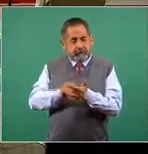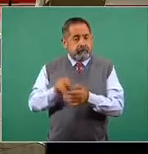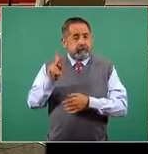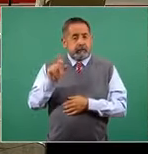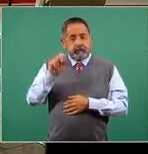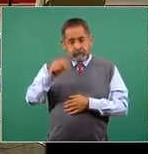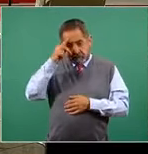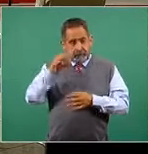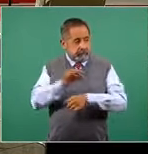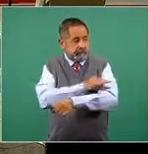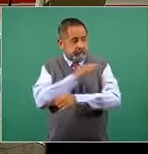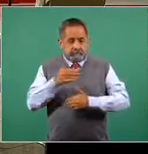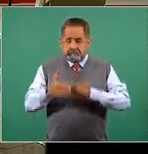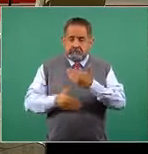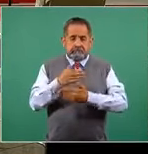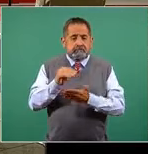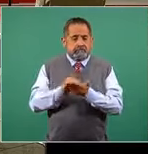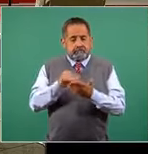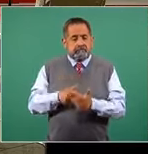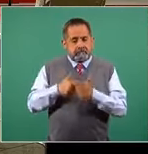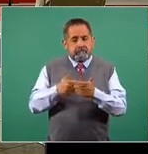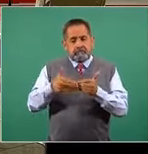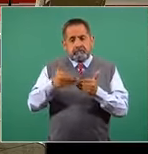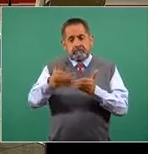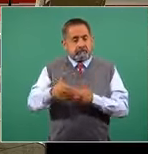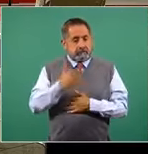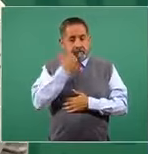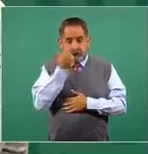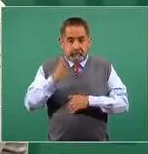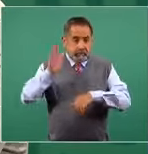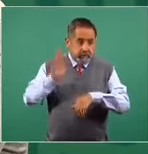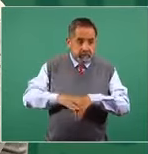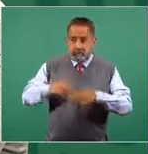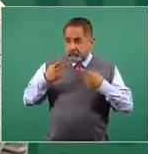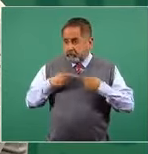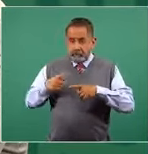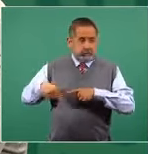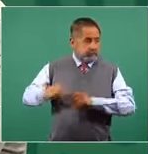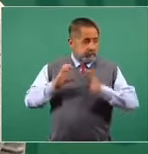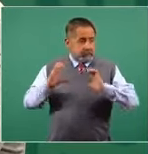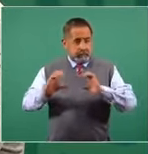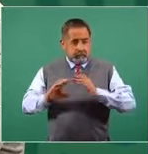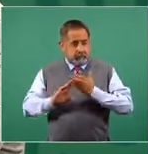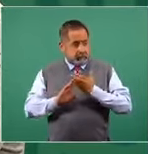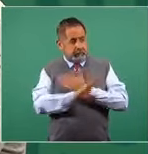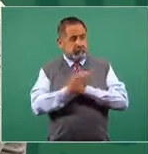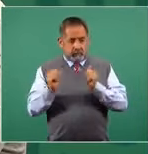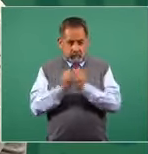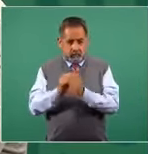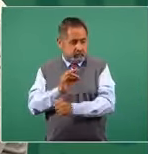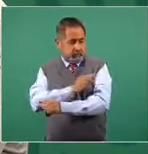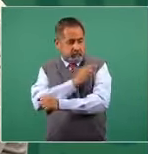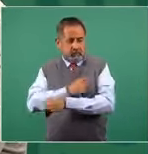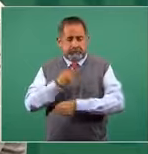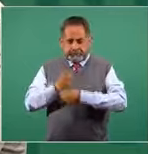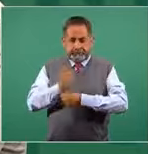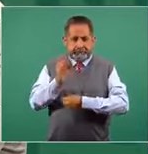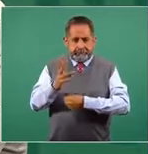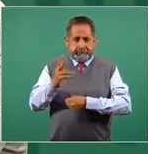sigue avanzando y si nosotros queremos en la medida pues tener cada vez más población vacunadas, sobre todo terminar las segundas